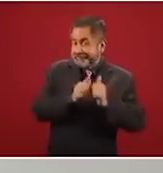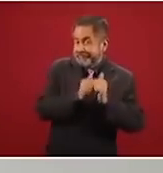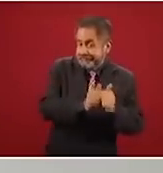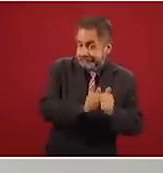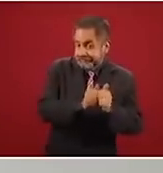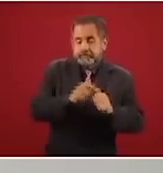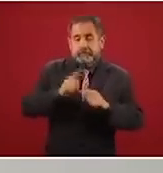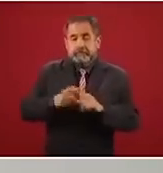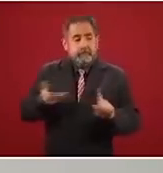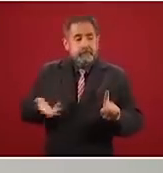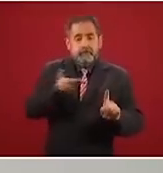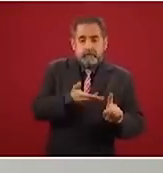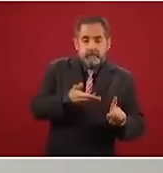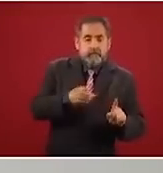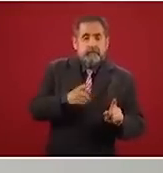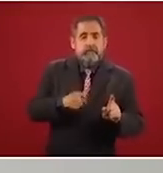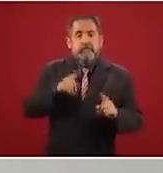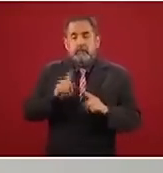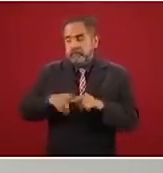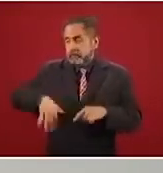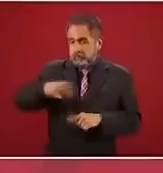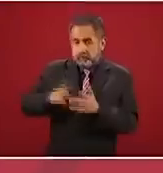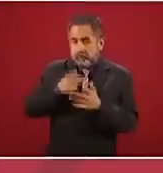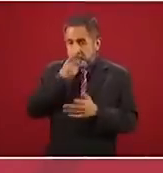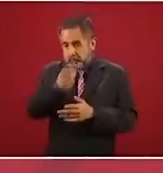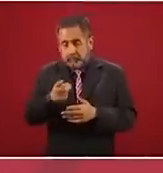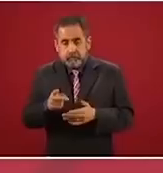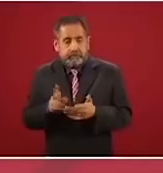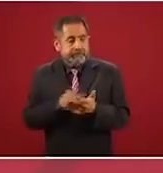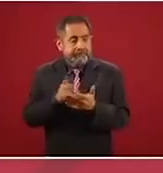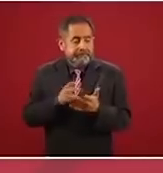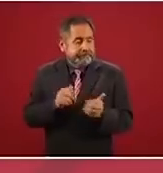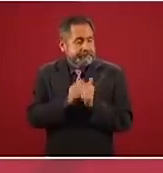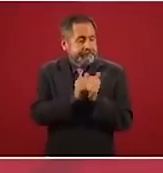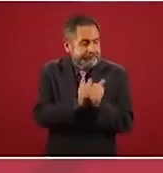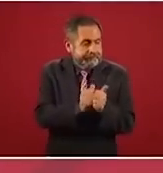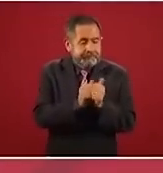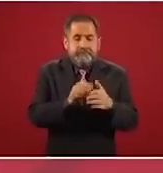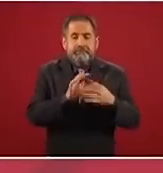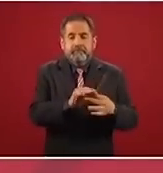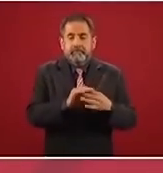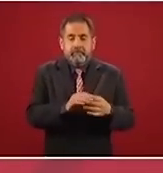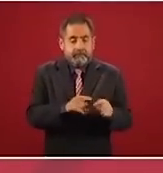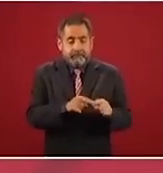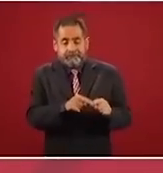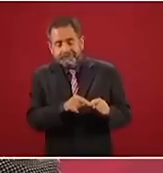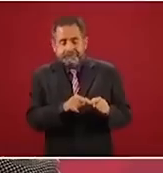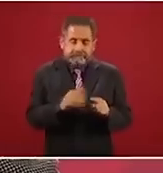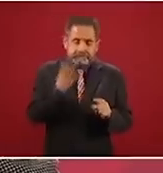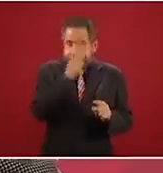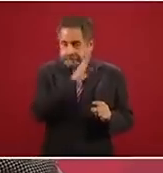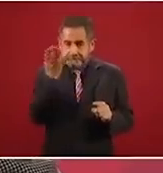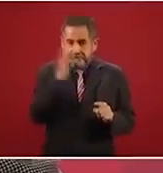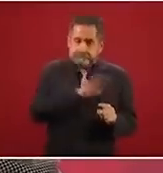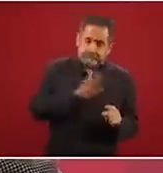lo provee la tercera parte, lo he dicho aquí, de las acciones donde está entre la vida o la muerte un